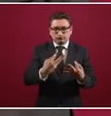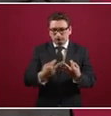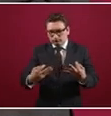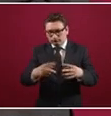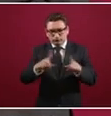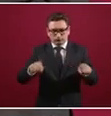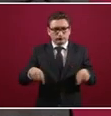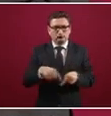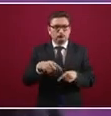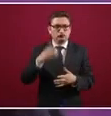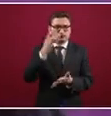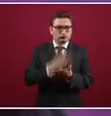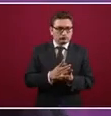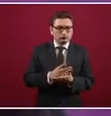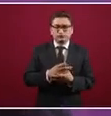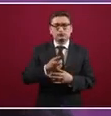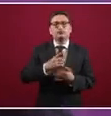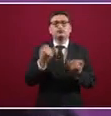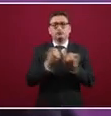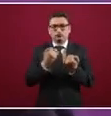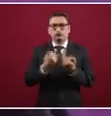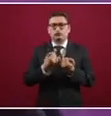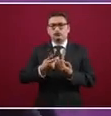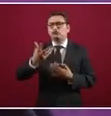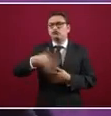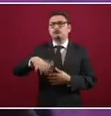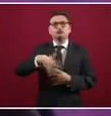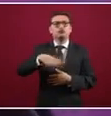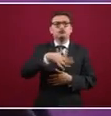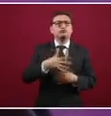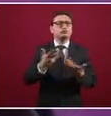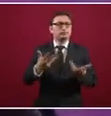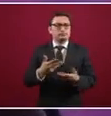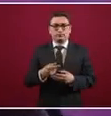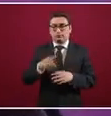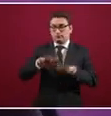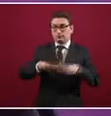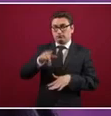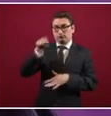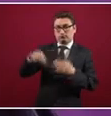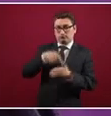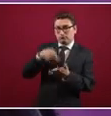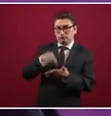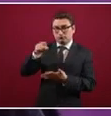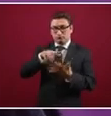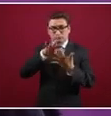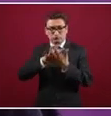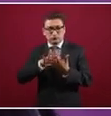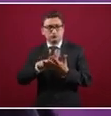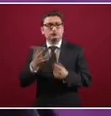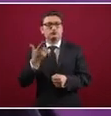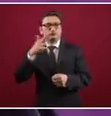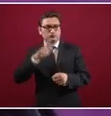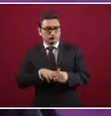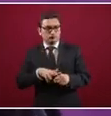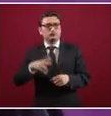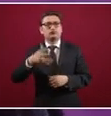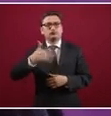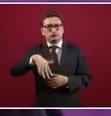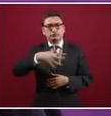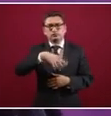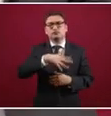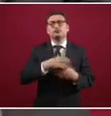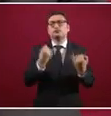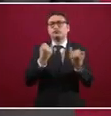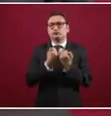clandestinas la búsqueda en terreno también es en cárceles en hospitales en lugares de